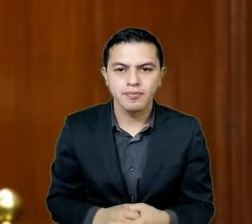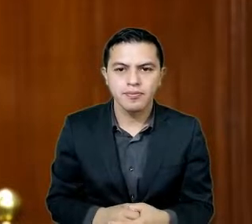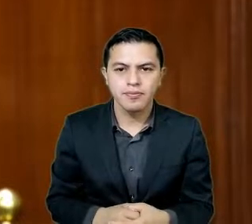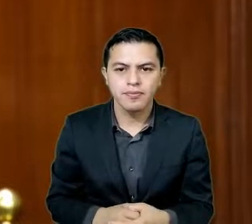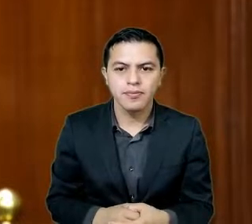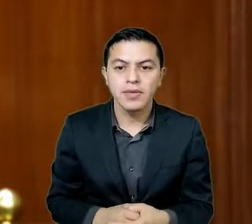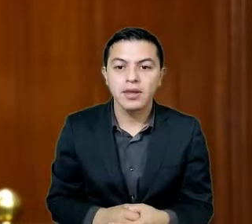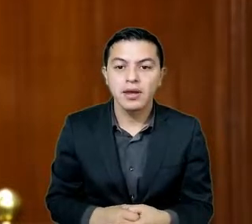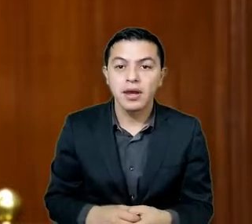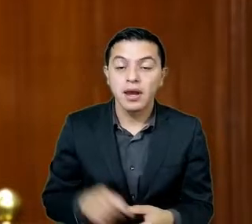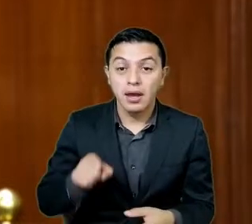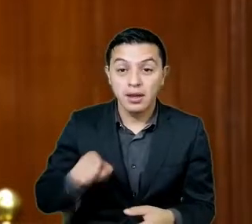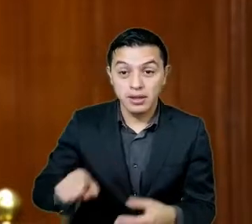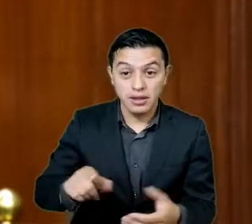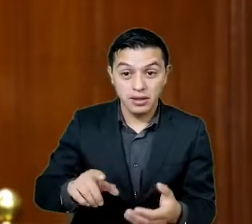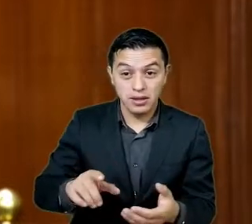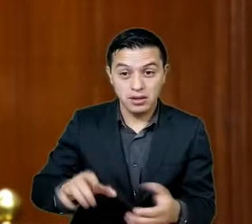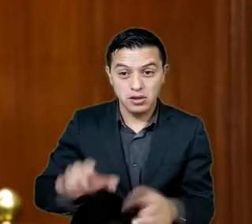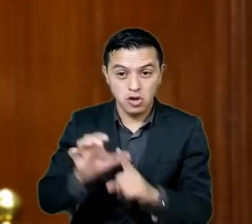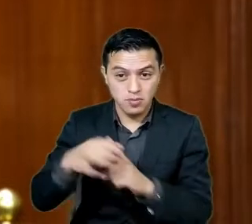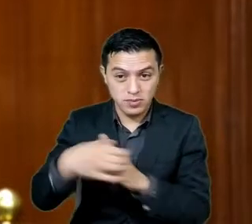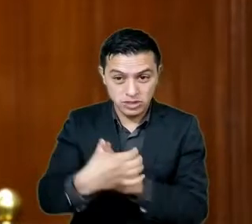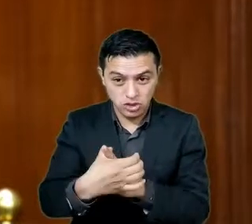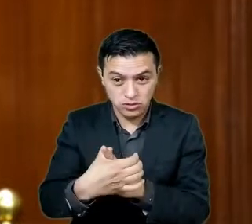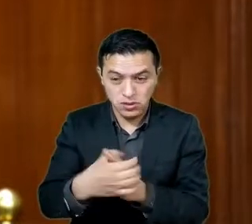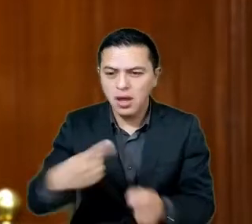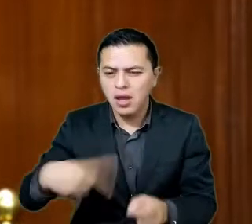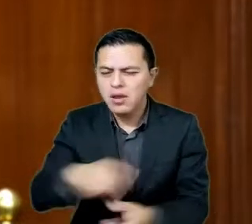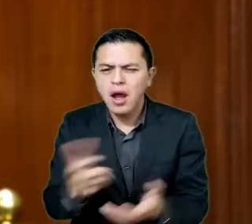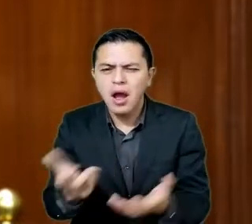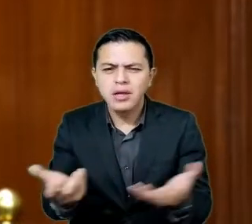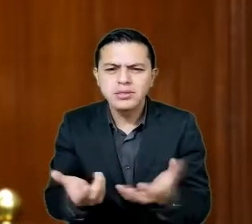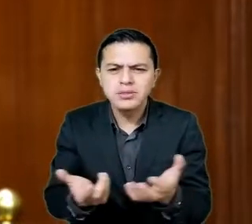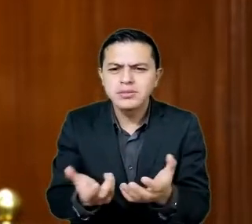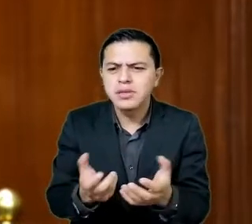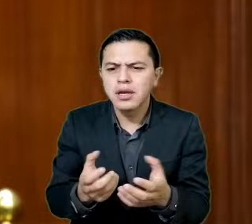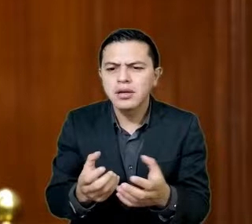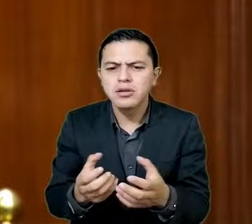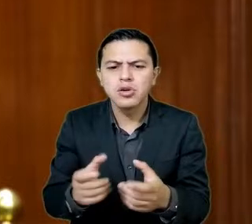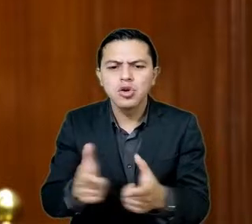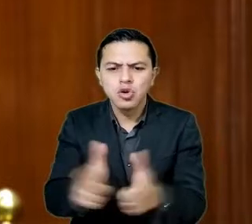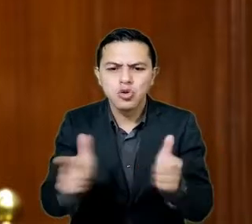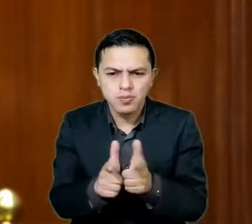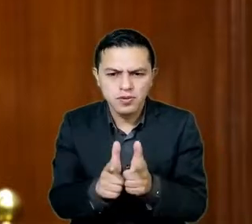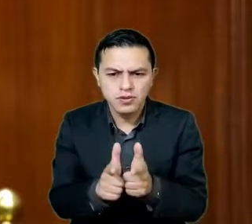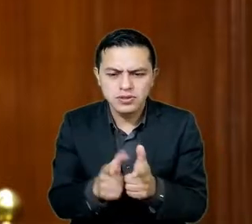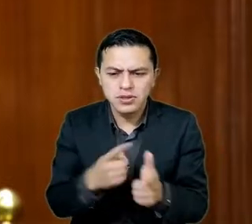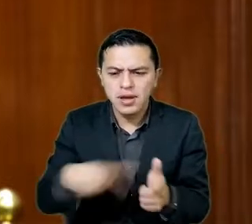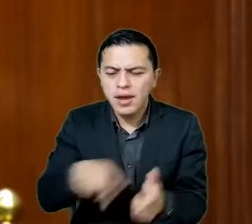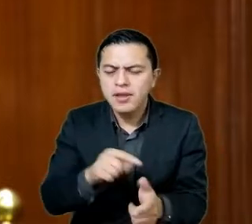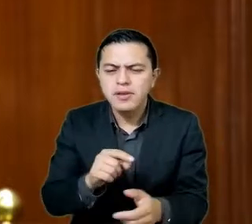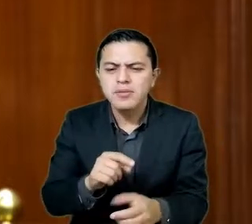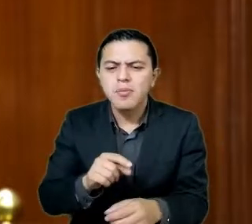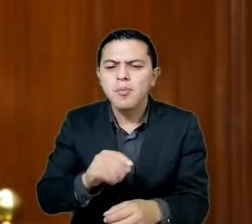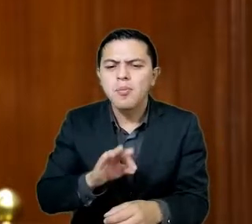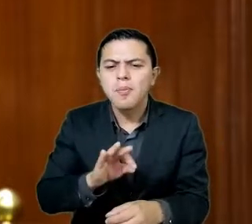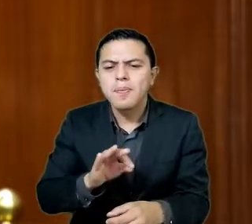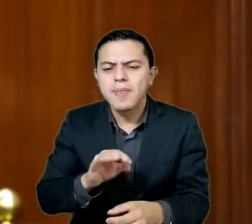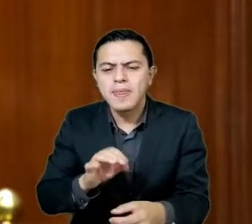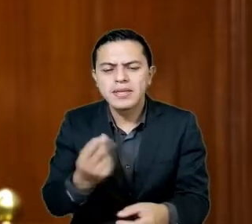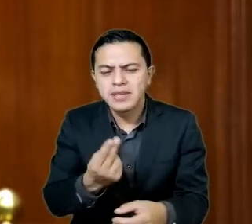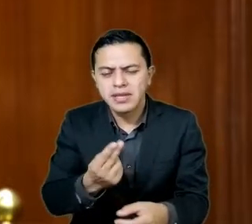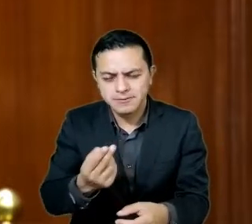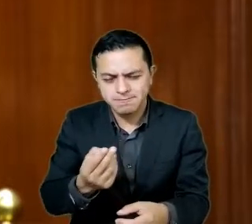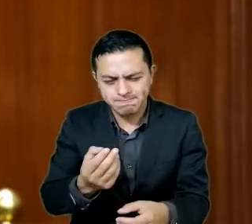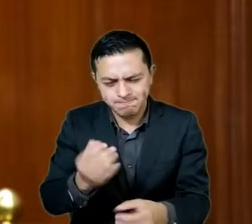crea órganos denominados comisiones y comités que permitan la especialización en el trabajo, agilizando